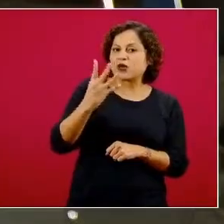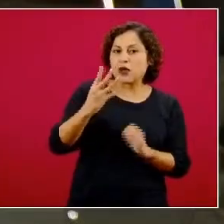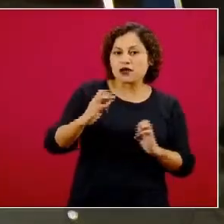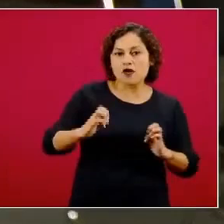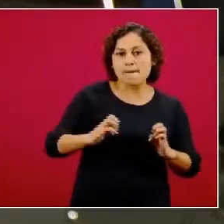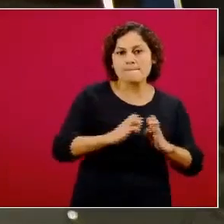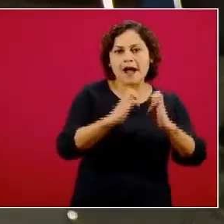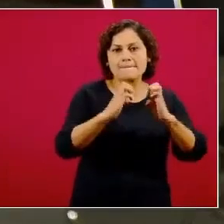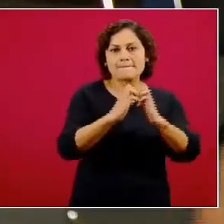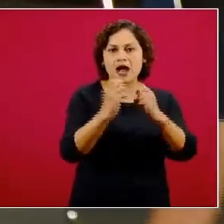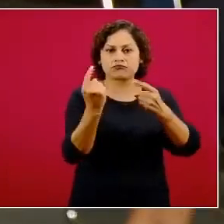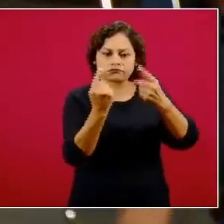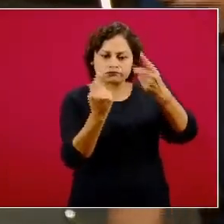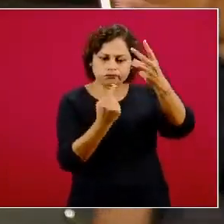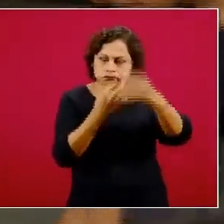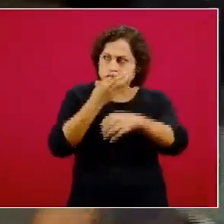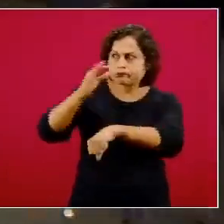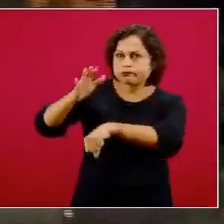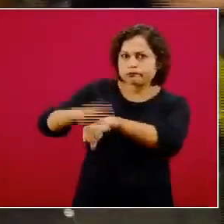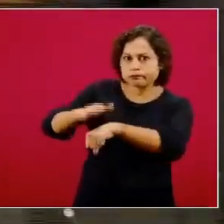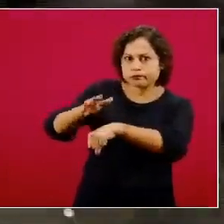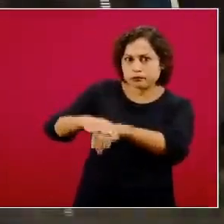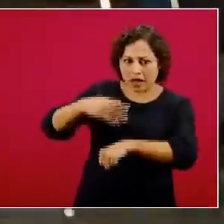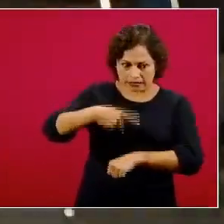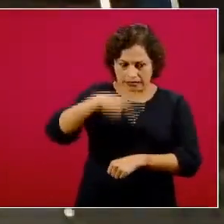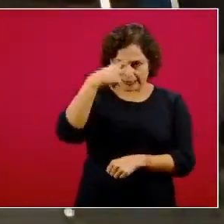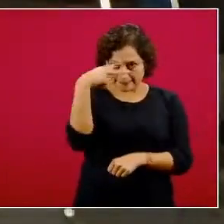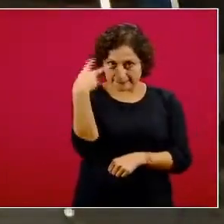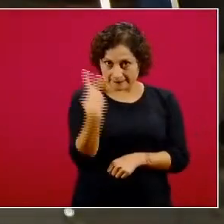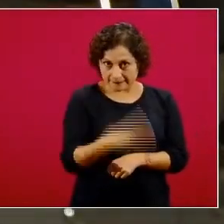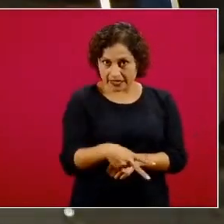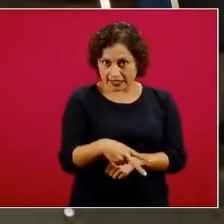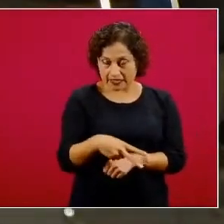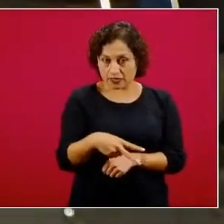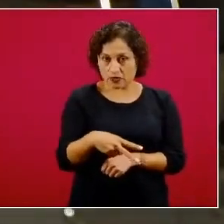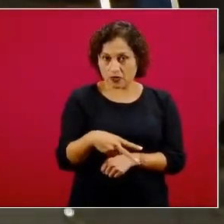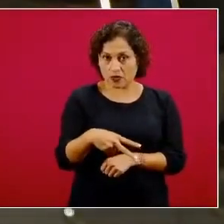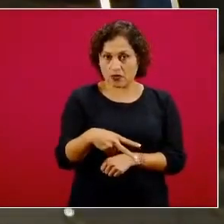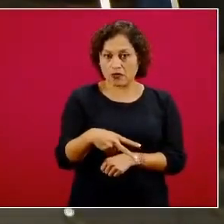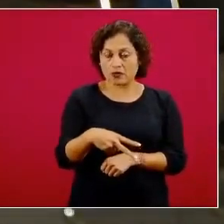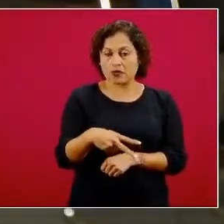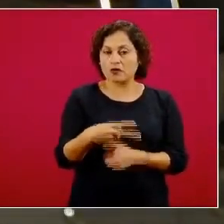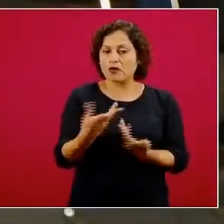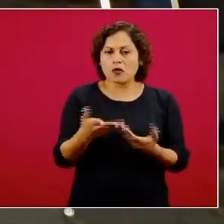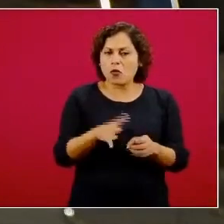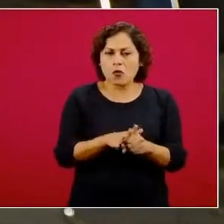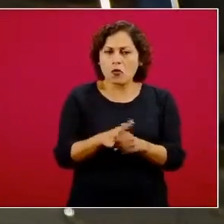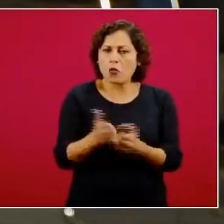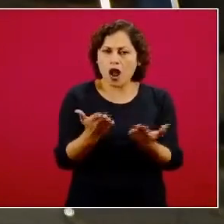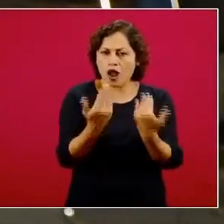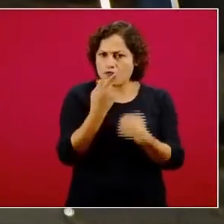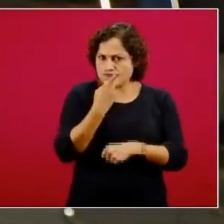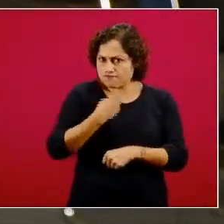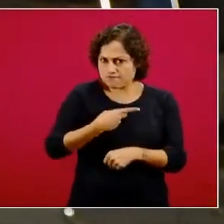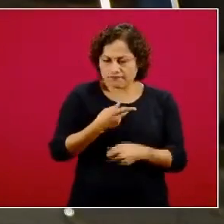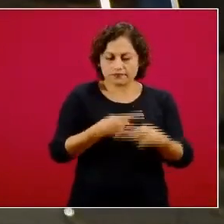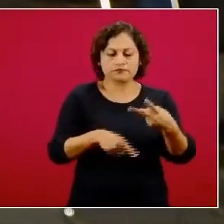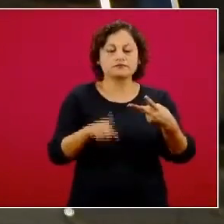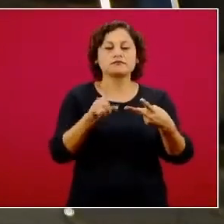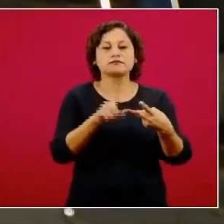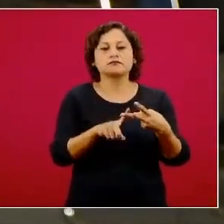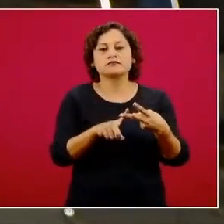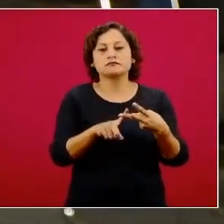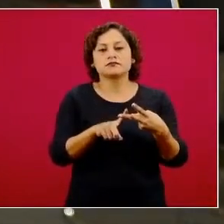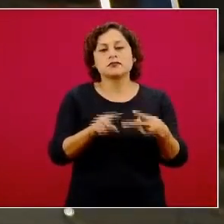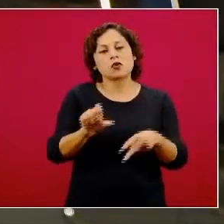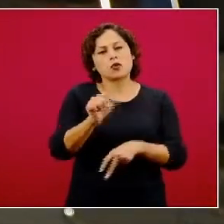relevantes que México notificó de importancia internacional? ¿Qué tipo de eventos son estos? También